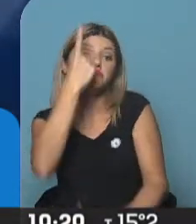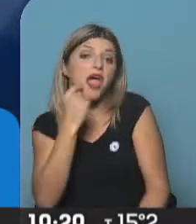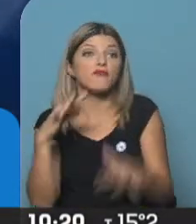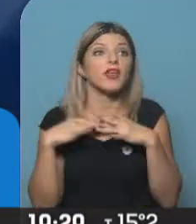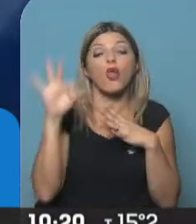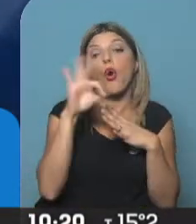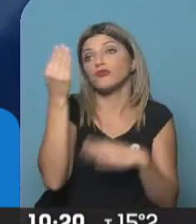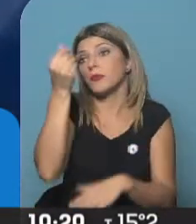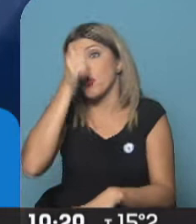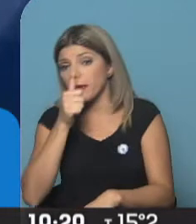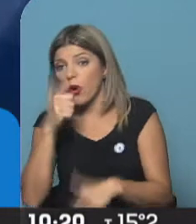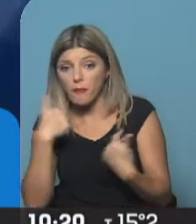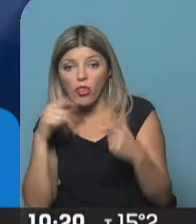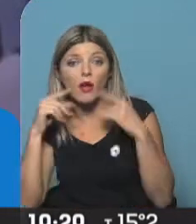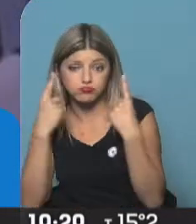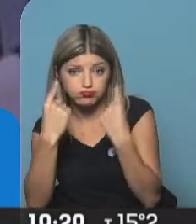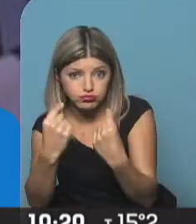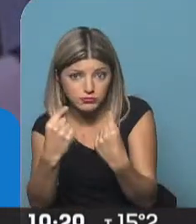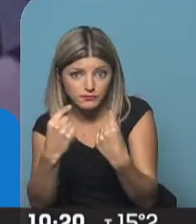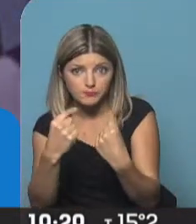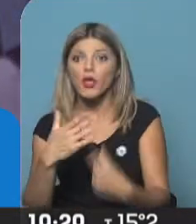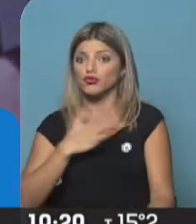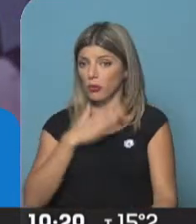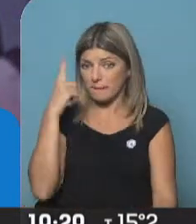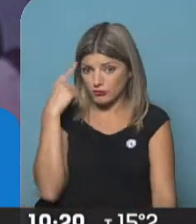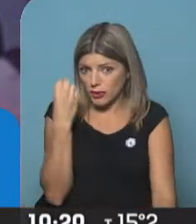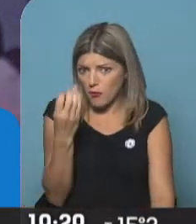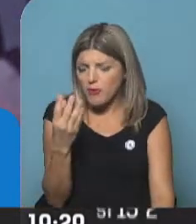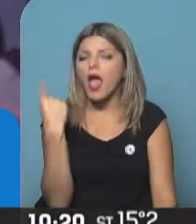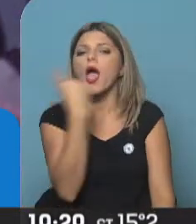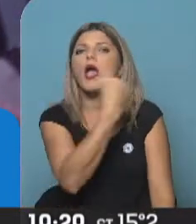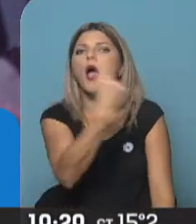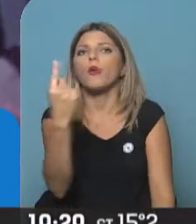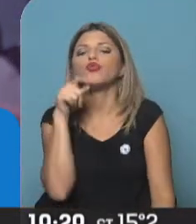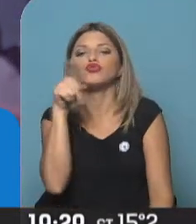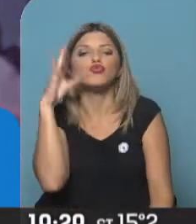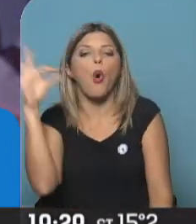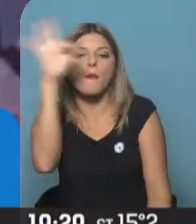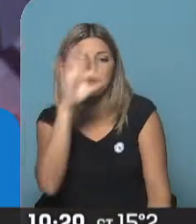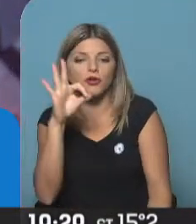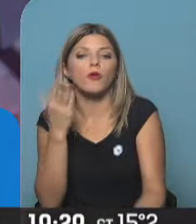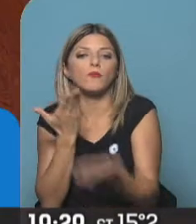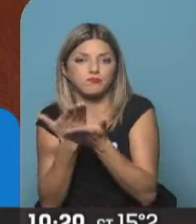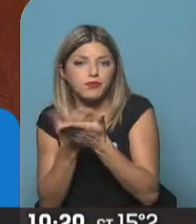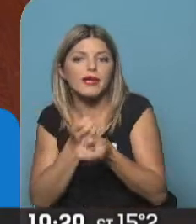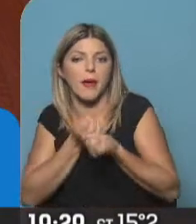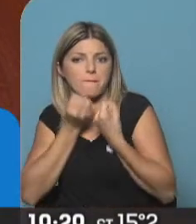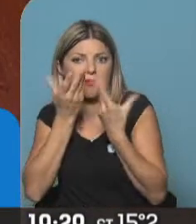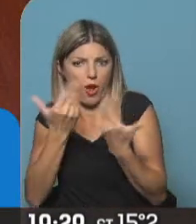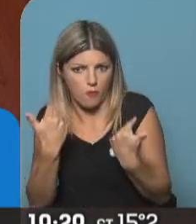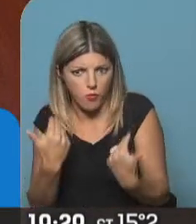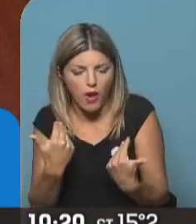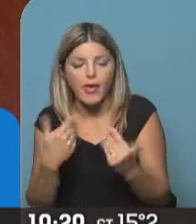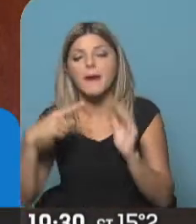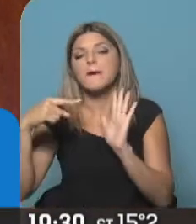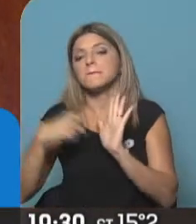reclamo porque nosotros estamos de acuerdo en que cada uno pueda plantear sus suposiciones está en desacuerdo con lo que ha decido el gobierno nacional pero lo podían hacer